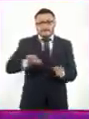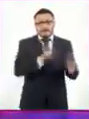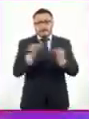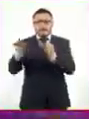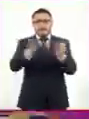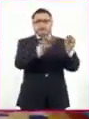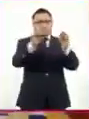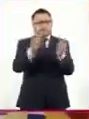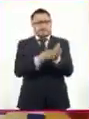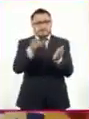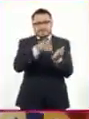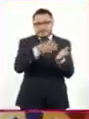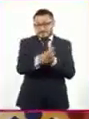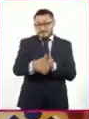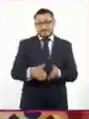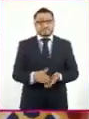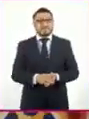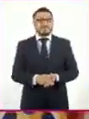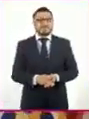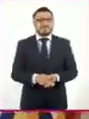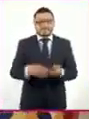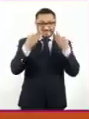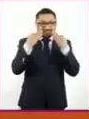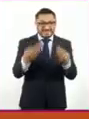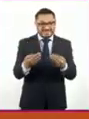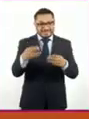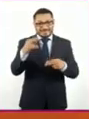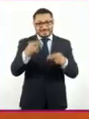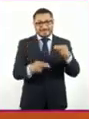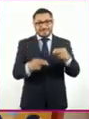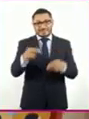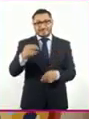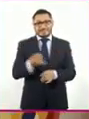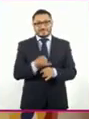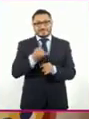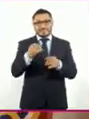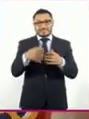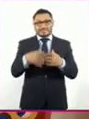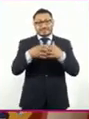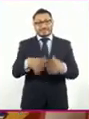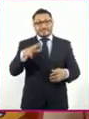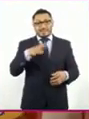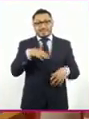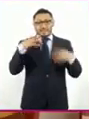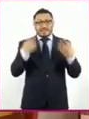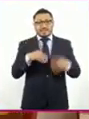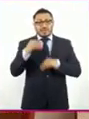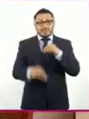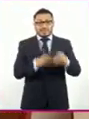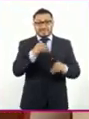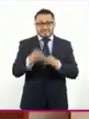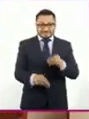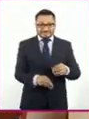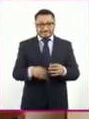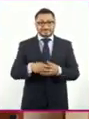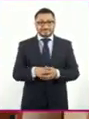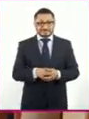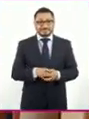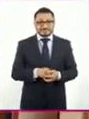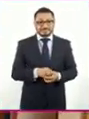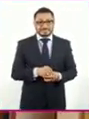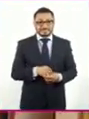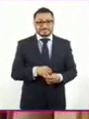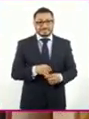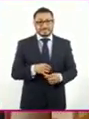uniforme. Como pudimos ver, a nivel industrial se tiene una planta de producción,